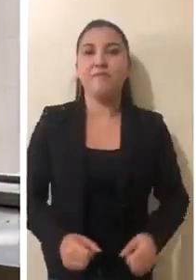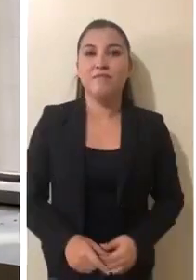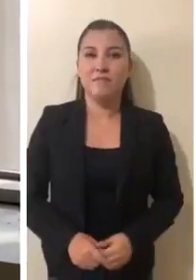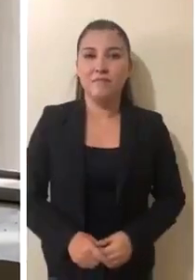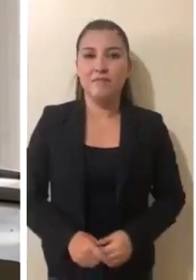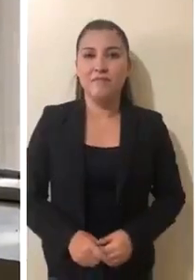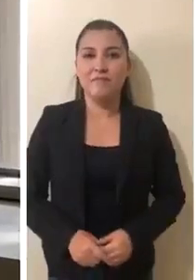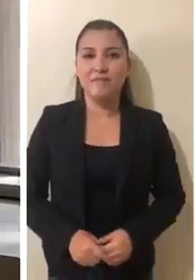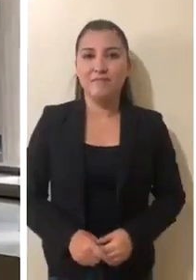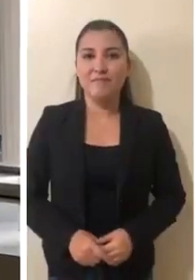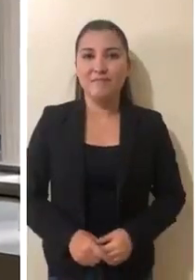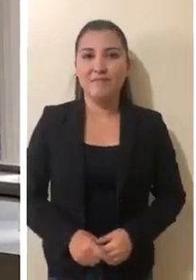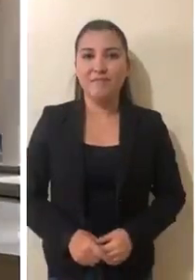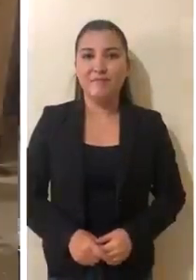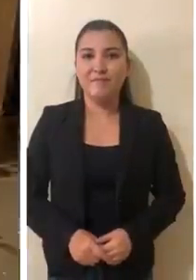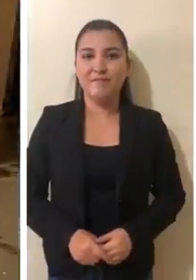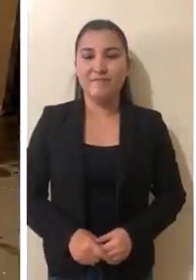rescatarlo.